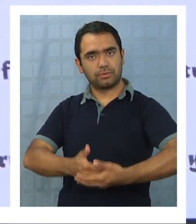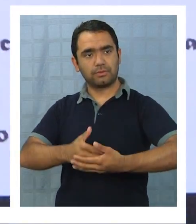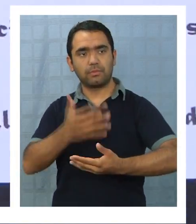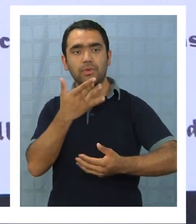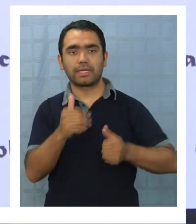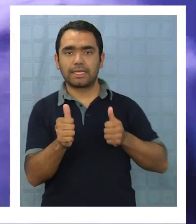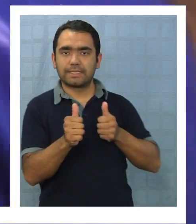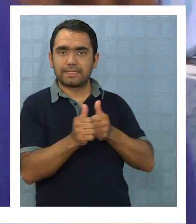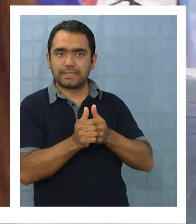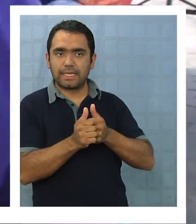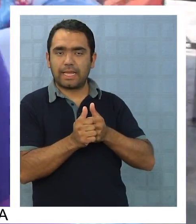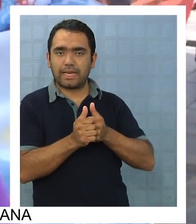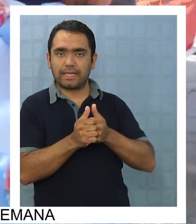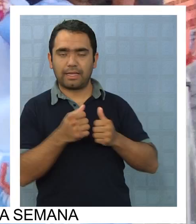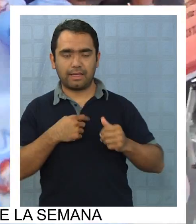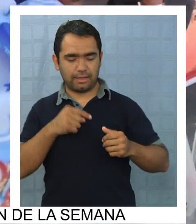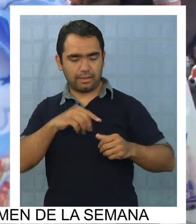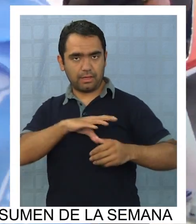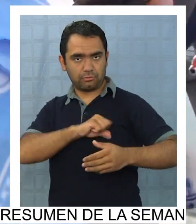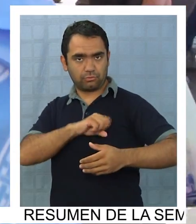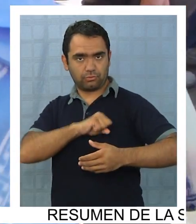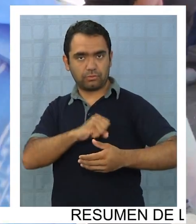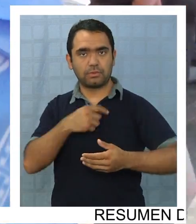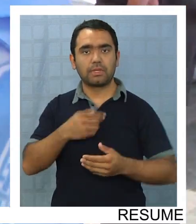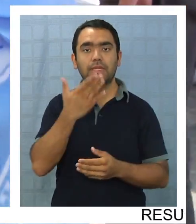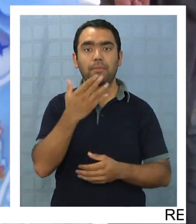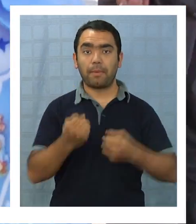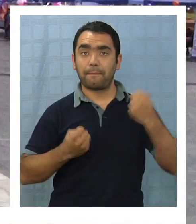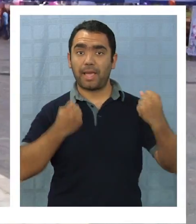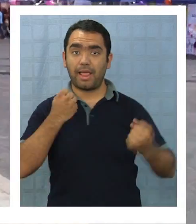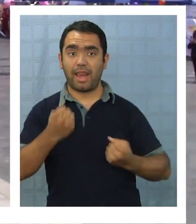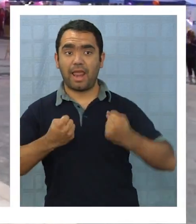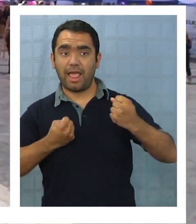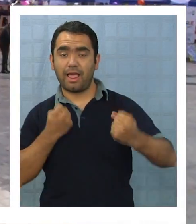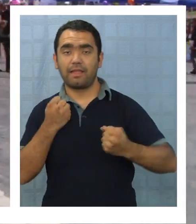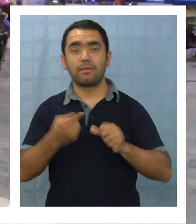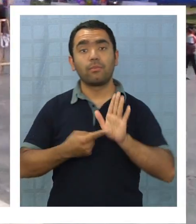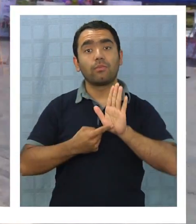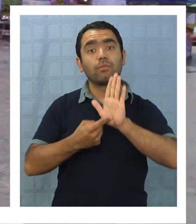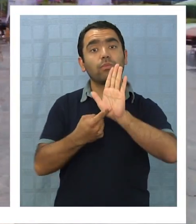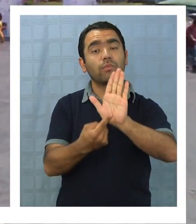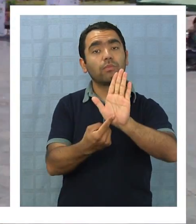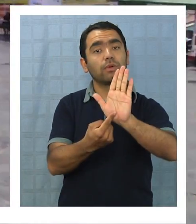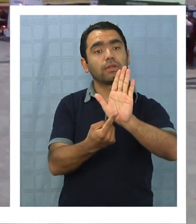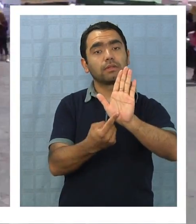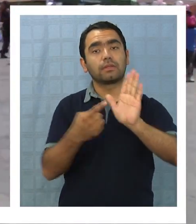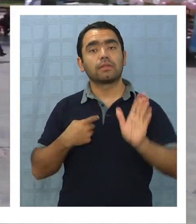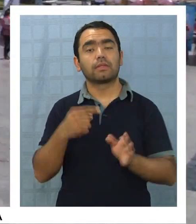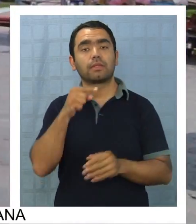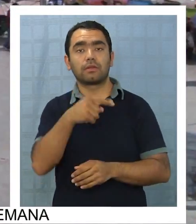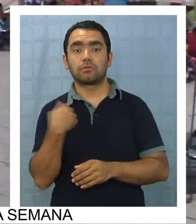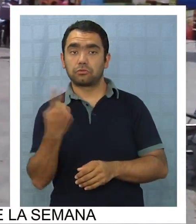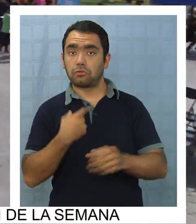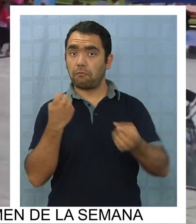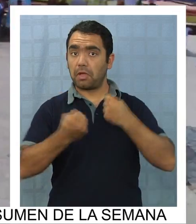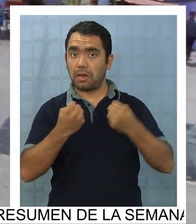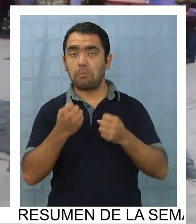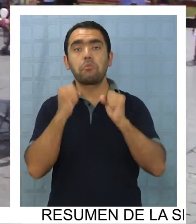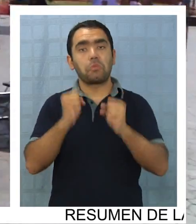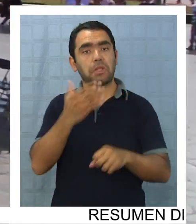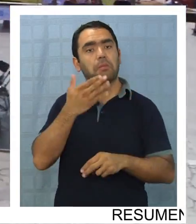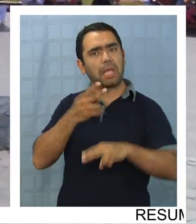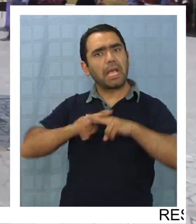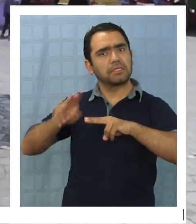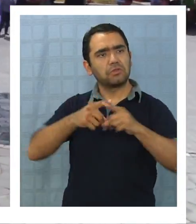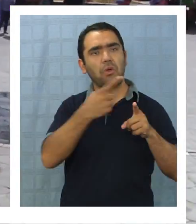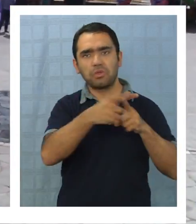bebé está cerca del pecho y además el hecho de bailar nos demuestra que solamente no es bailar lo que podemos hacer sino que podemos hacer muchas